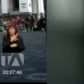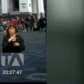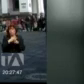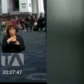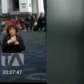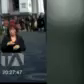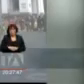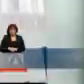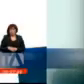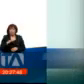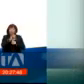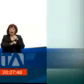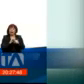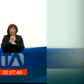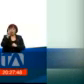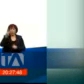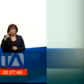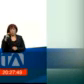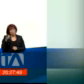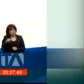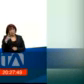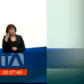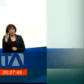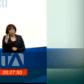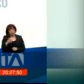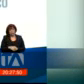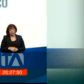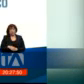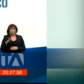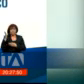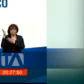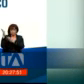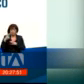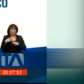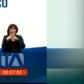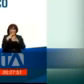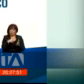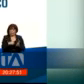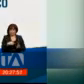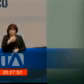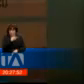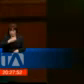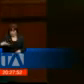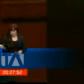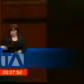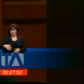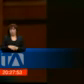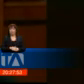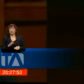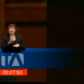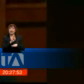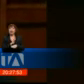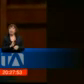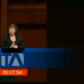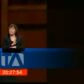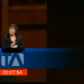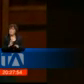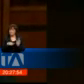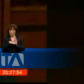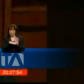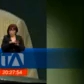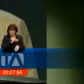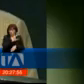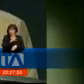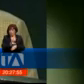Fue en el 2012, tras una promesa no cumplida, que Pedro Delgado, expresidente del directorio del Banco Central, se convirtió en el primer prófugo del gobierno